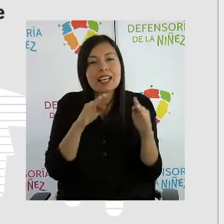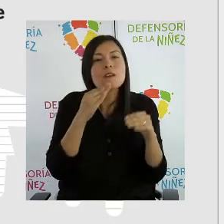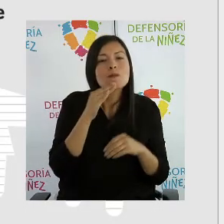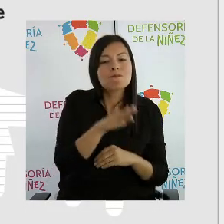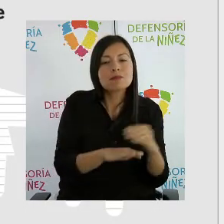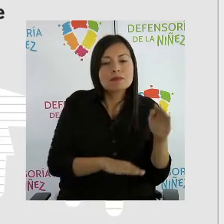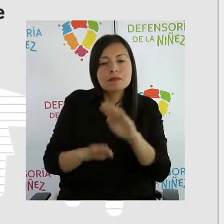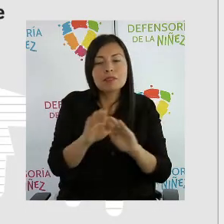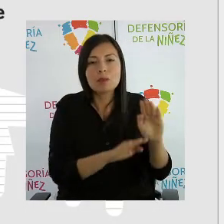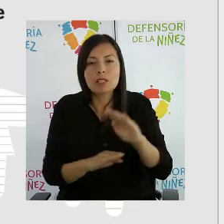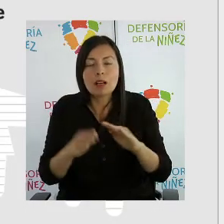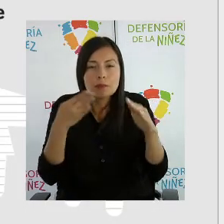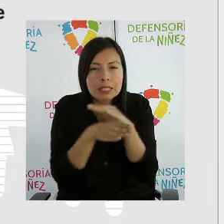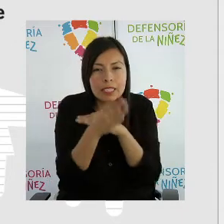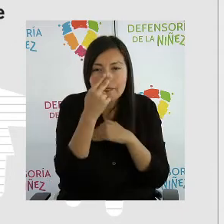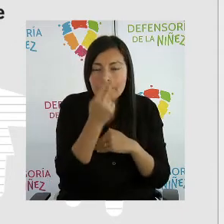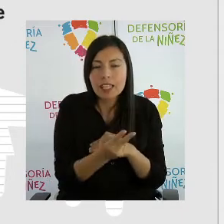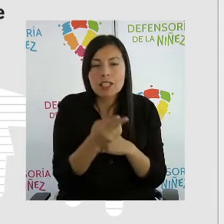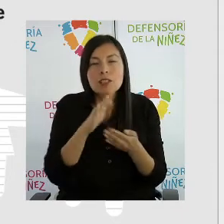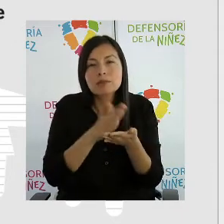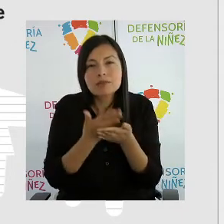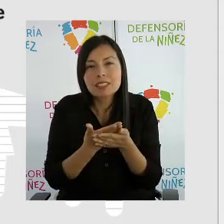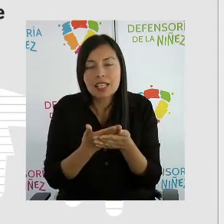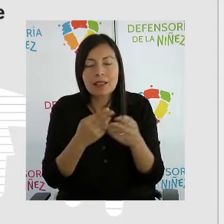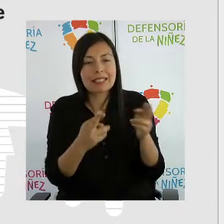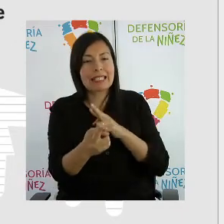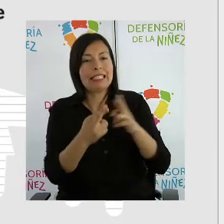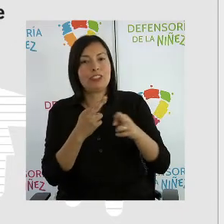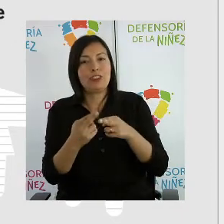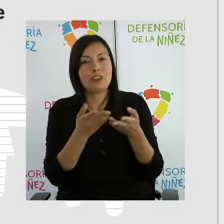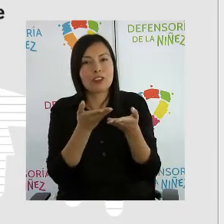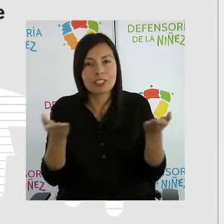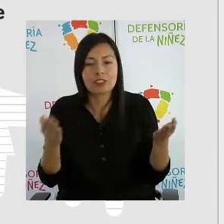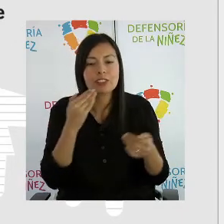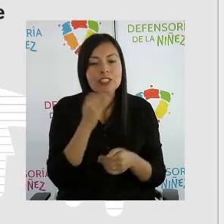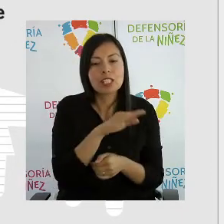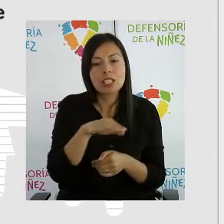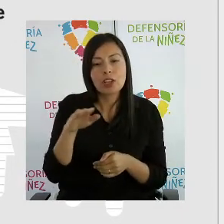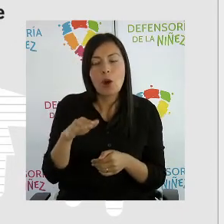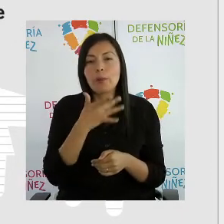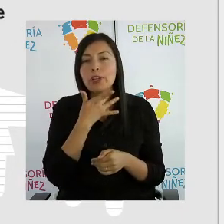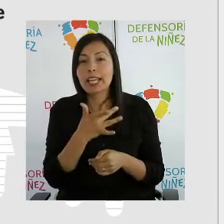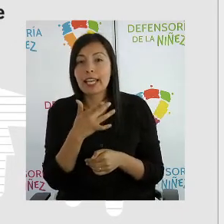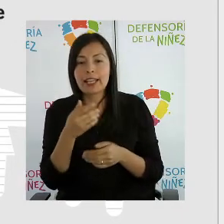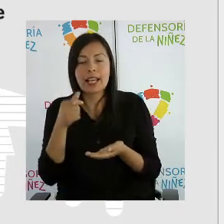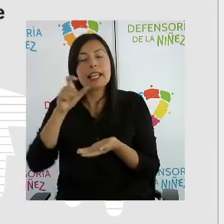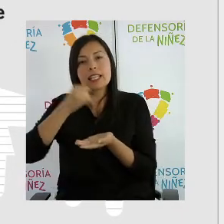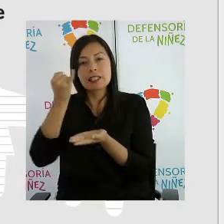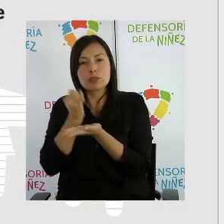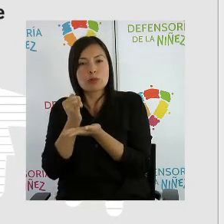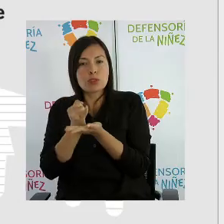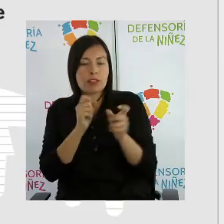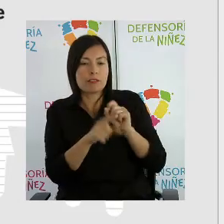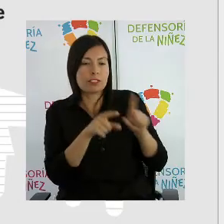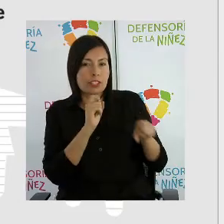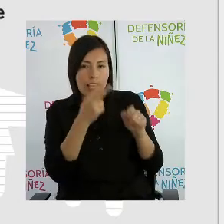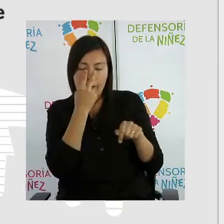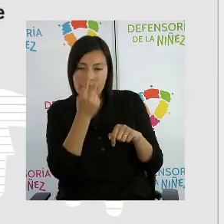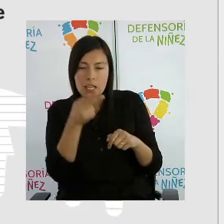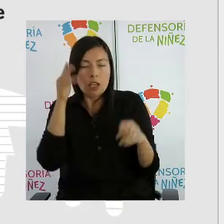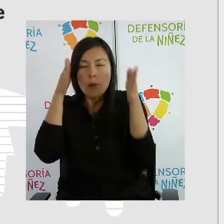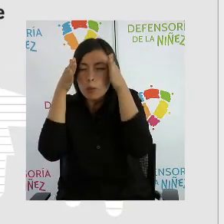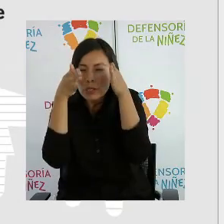espacios de interacción directa con los niños, niñas y adolescentes de esos lugares, porque lo que la Defensoría hace es poner en el centro de su acción